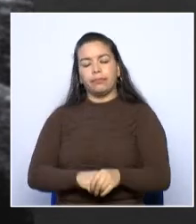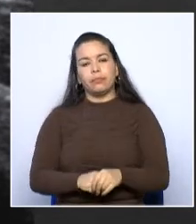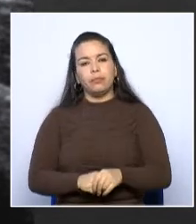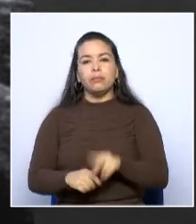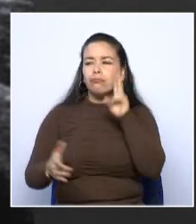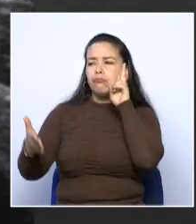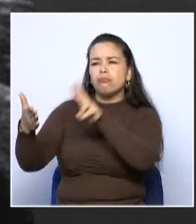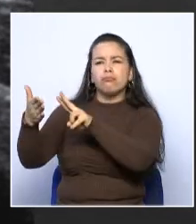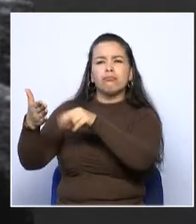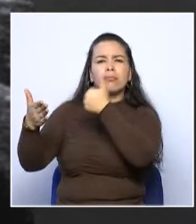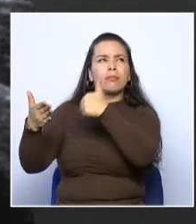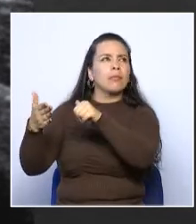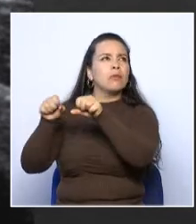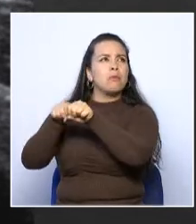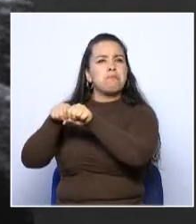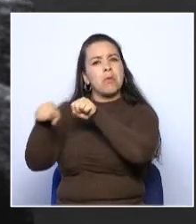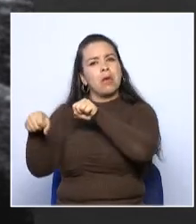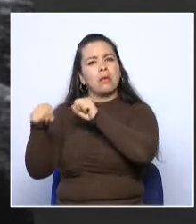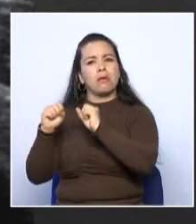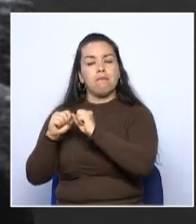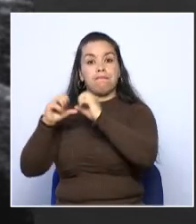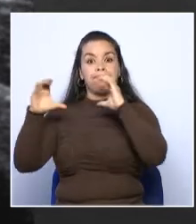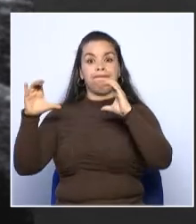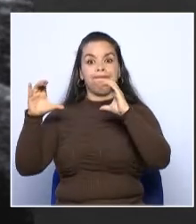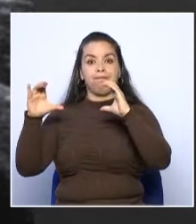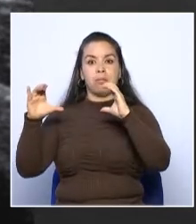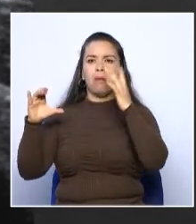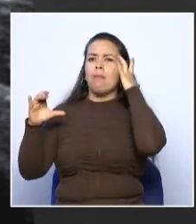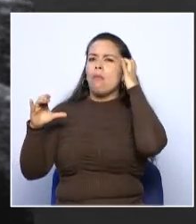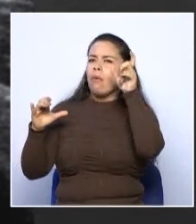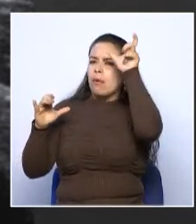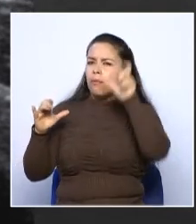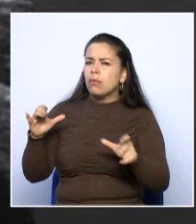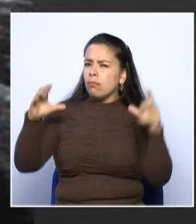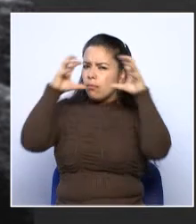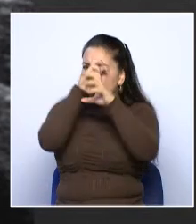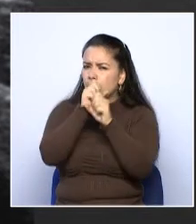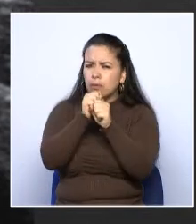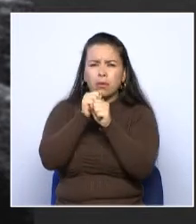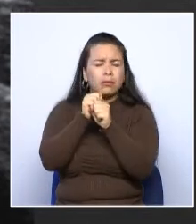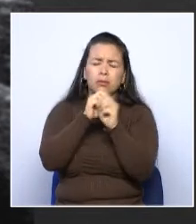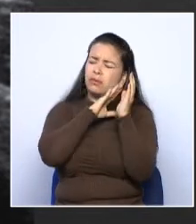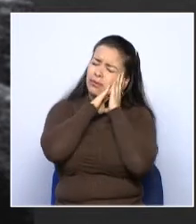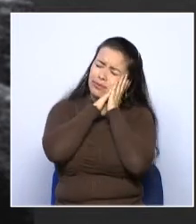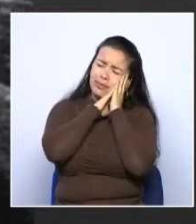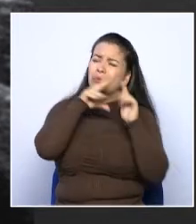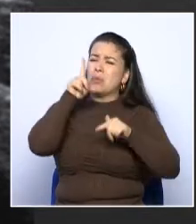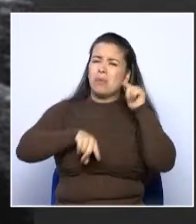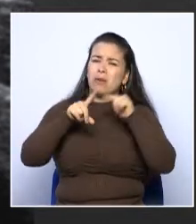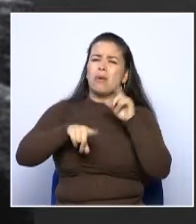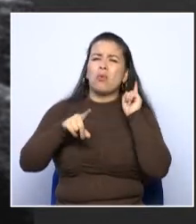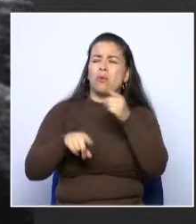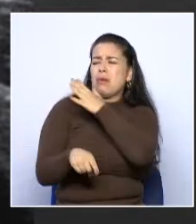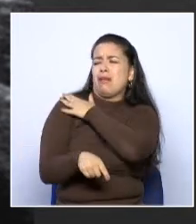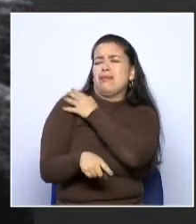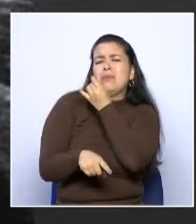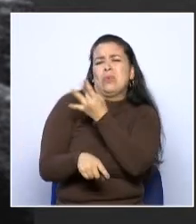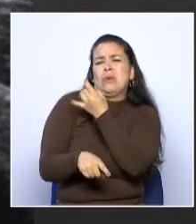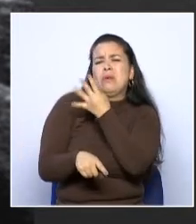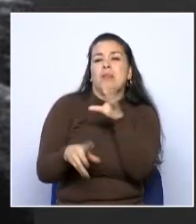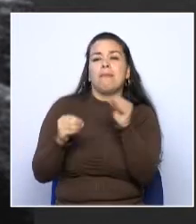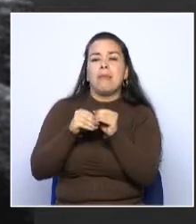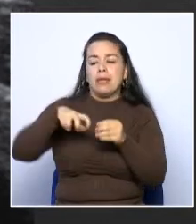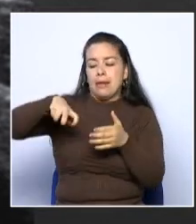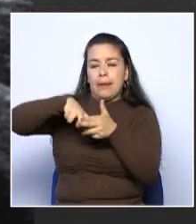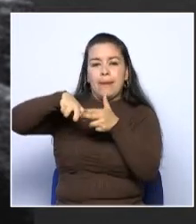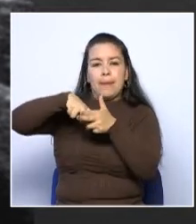ver allí? Se puede ver la ruptura, que está inflamado, y el por qué el paciente por la noche no puede dormir por el dolor en el hombro. En los traumas de rodilla, que se rompió